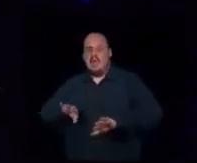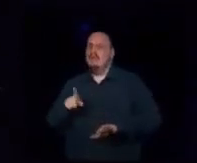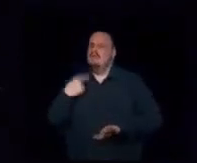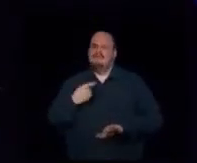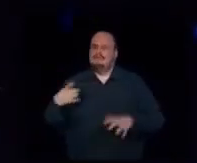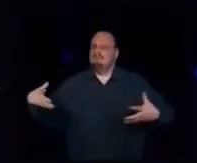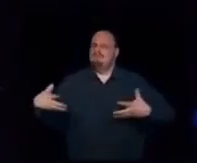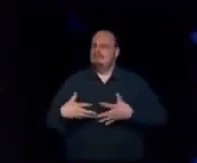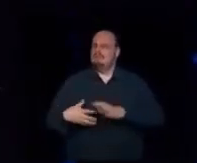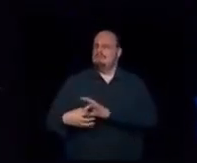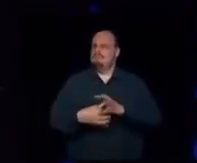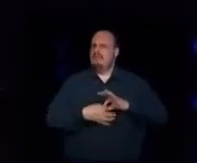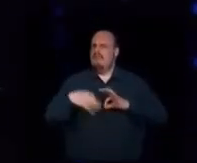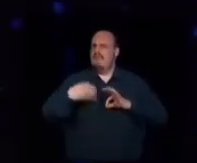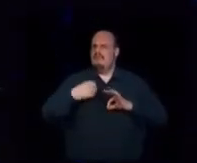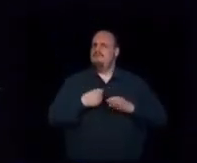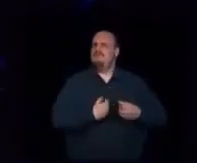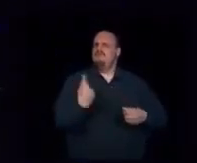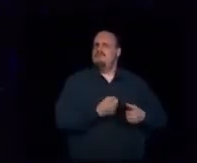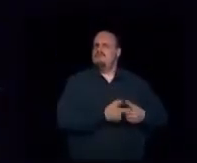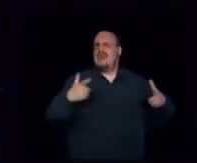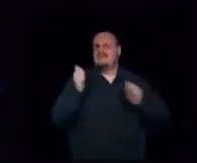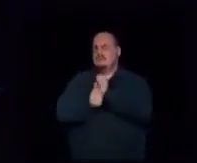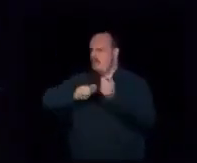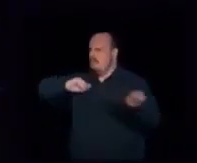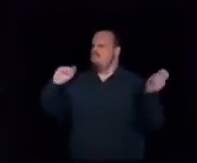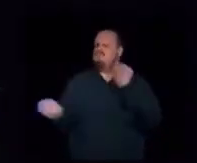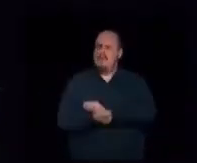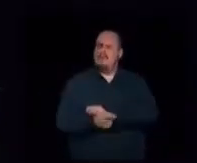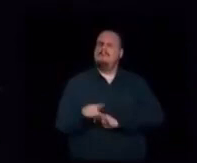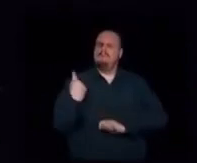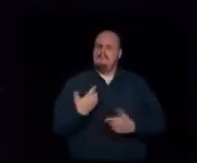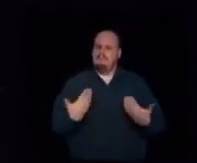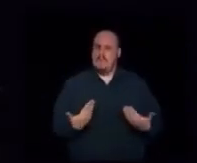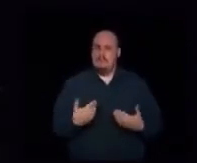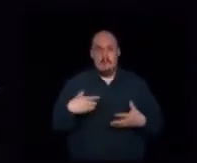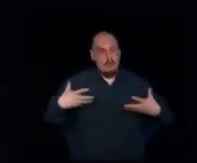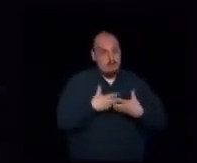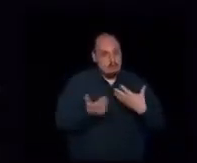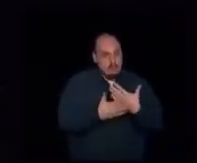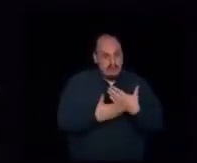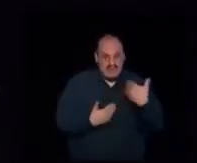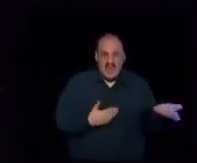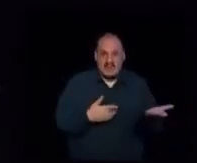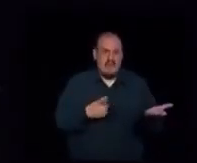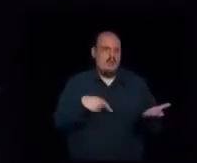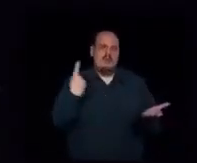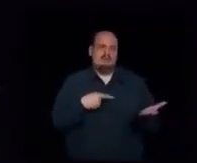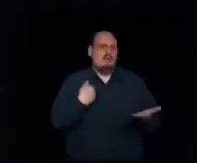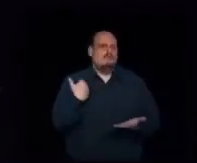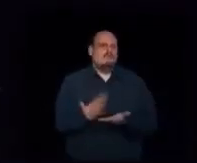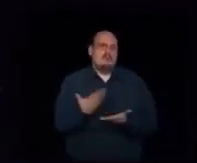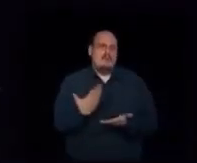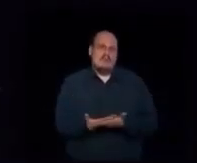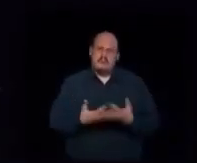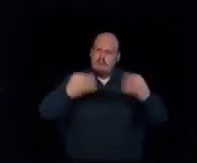inmensa mayoría y que tenemos la fuerza para dar vuelta a la historia. Nosotros, desde la izquierda, somos los únicos que tenemos una propuesta